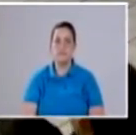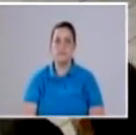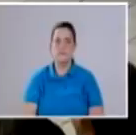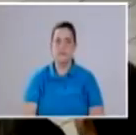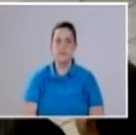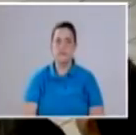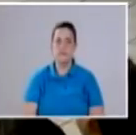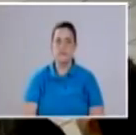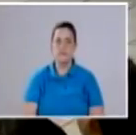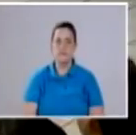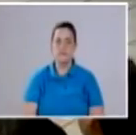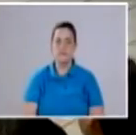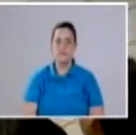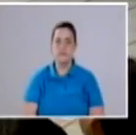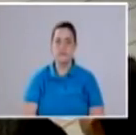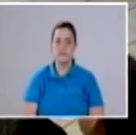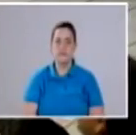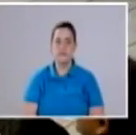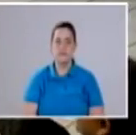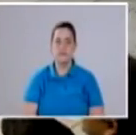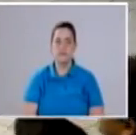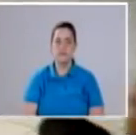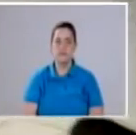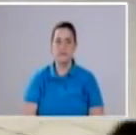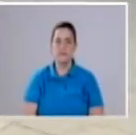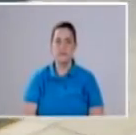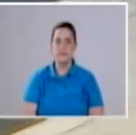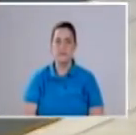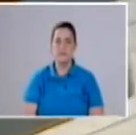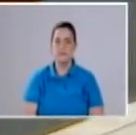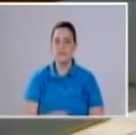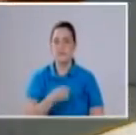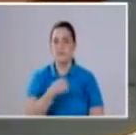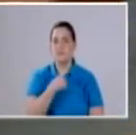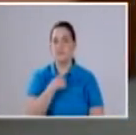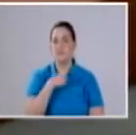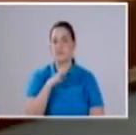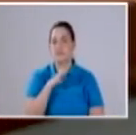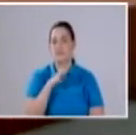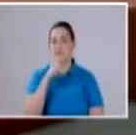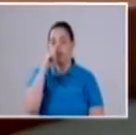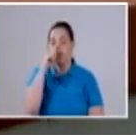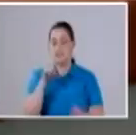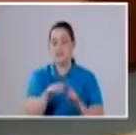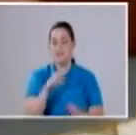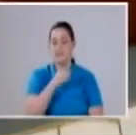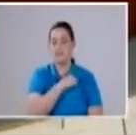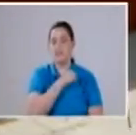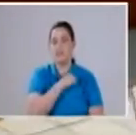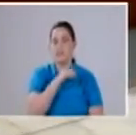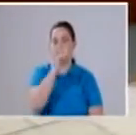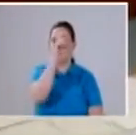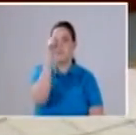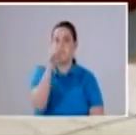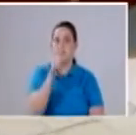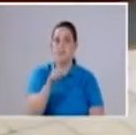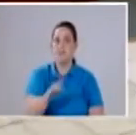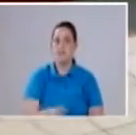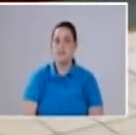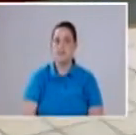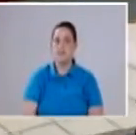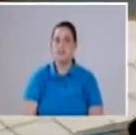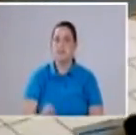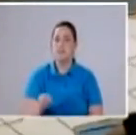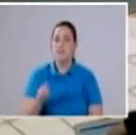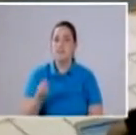Espérate. Calma, pueblo, que ahora yo también tengo derecho a preguntar. ¿Y qué quiere decir no enredarse en los negocios de